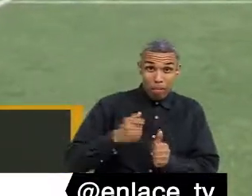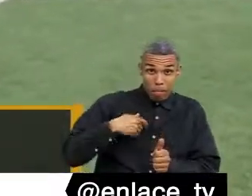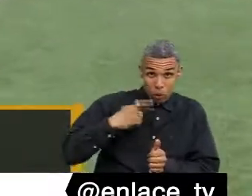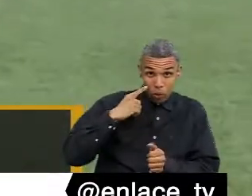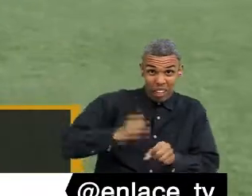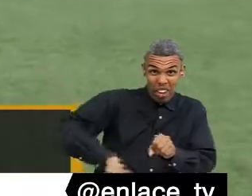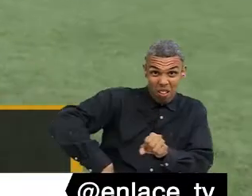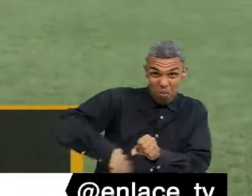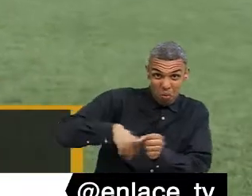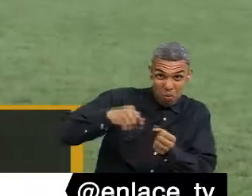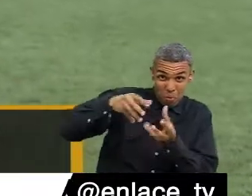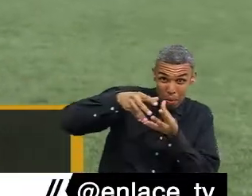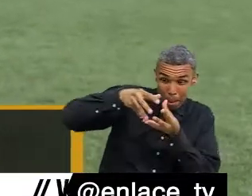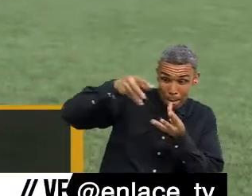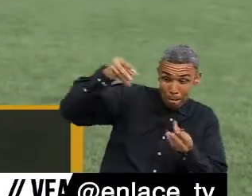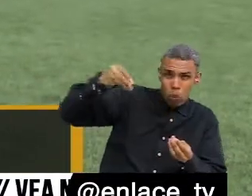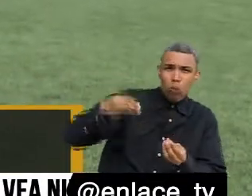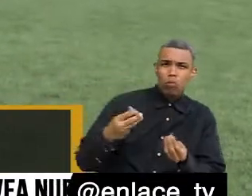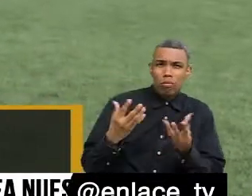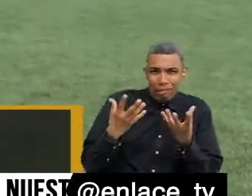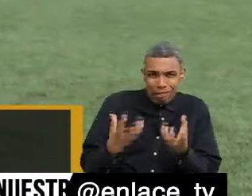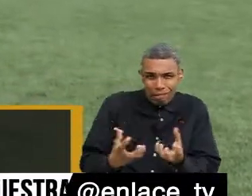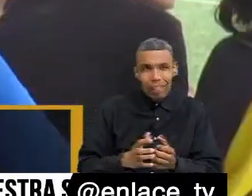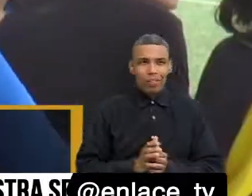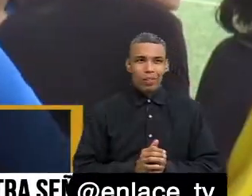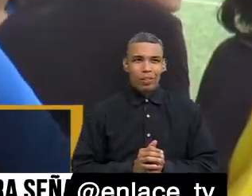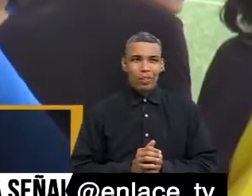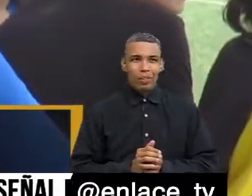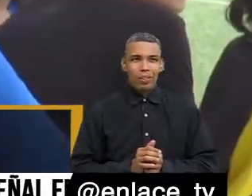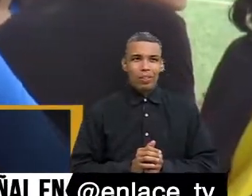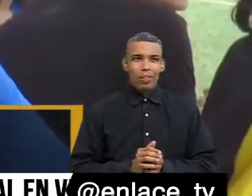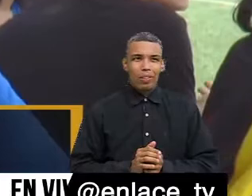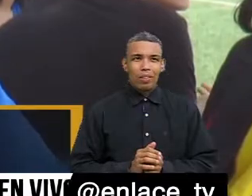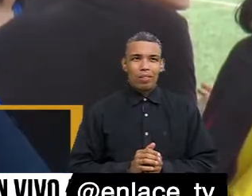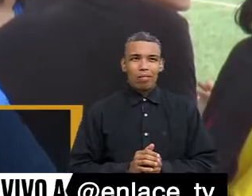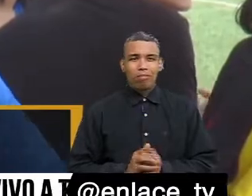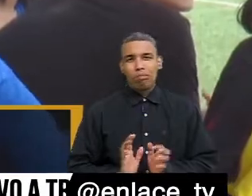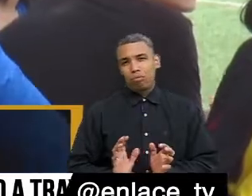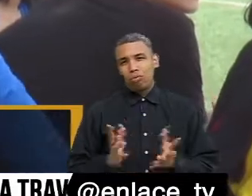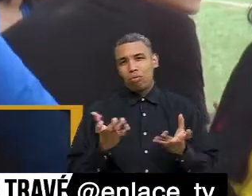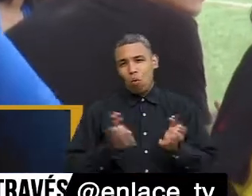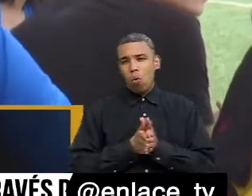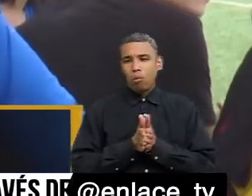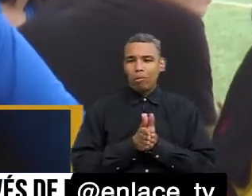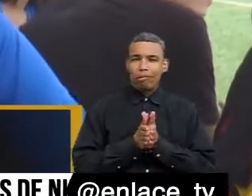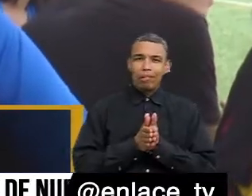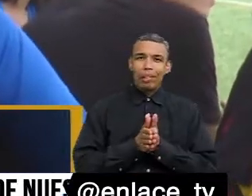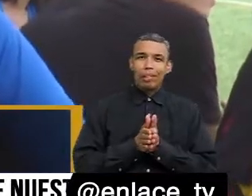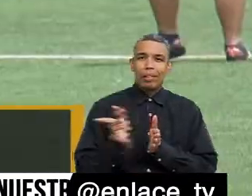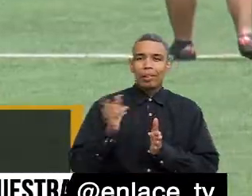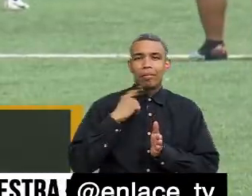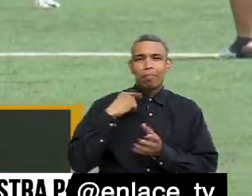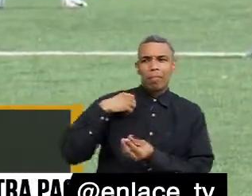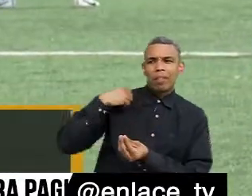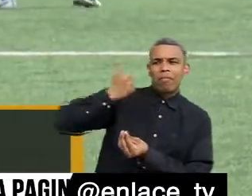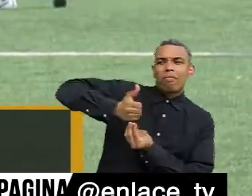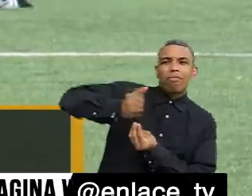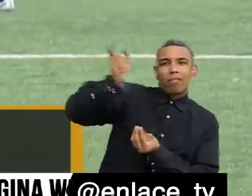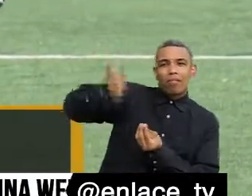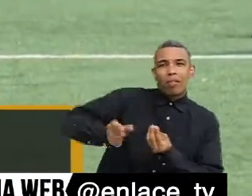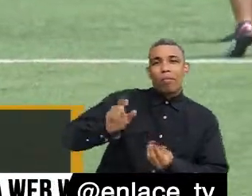tengamos más torneos como estas en realidad eso es muy bueno es un muy buen torneo organizado por nuestro entrenador se de gallarta los